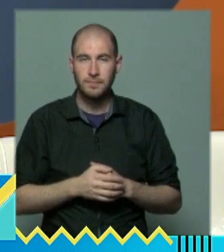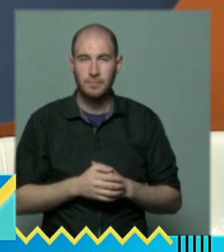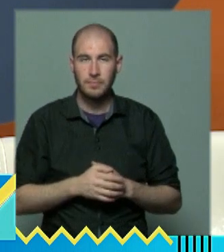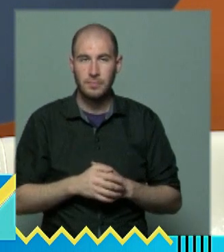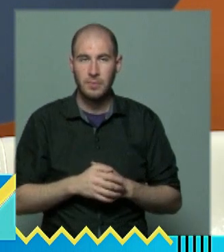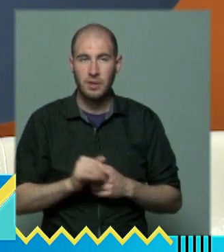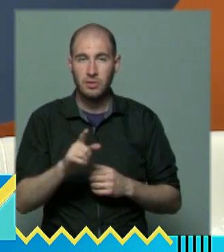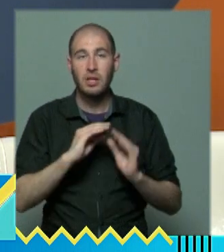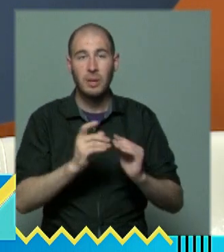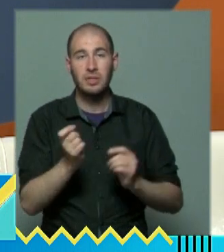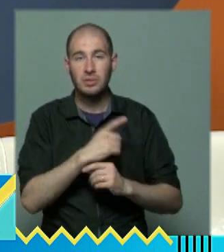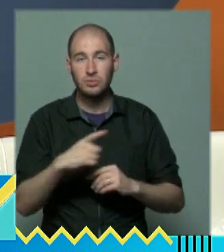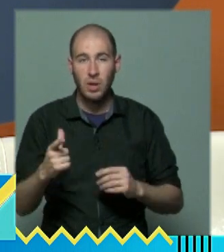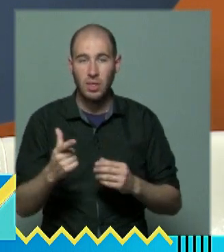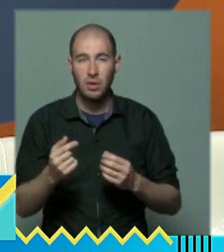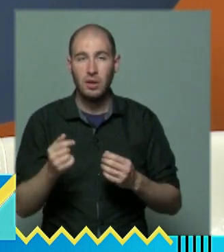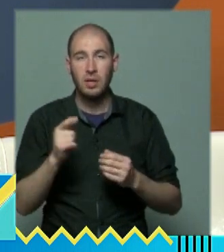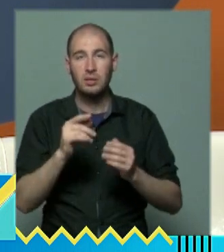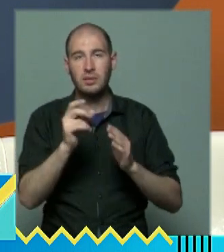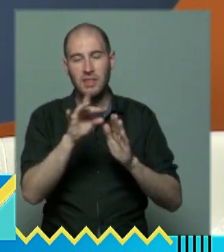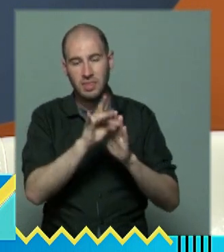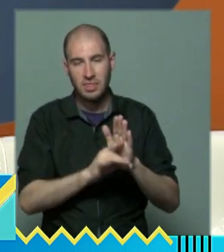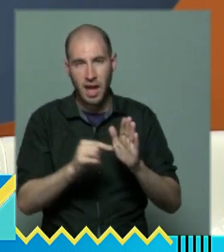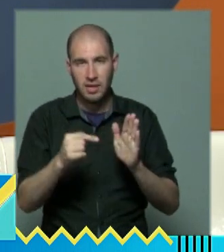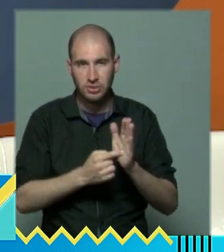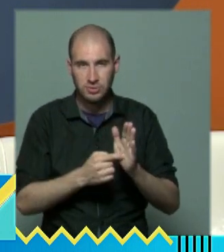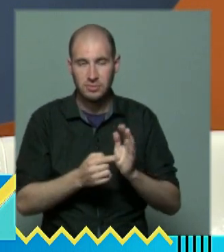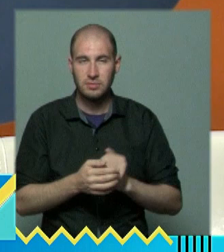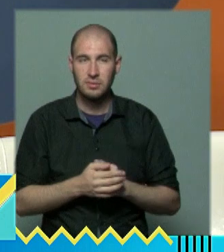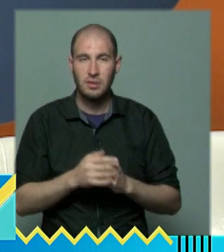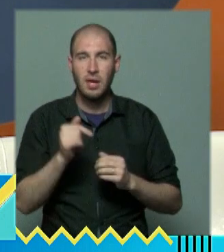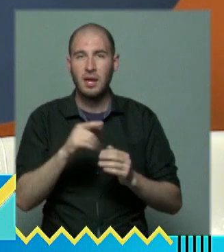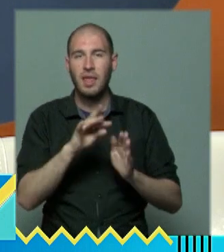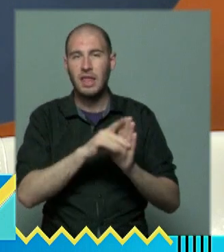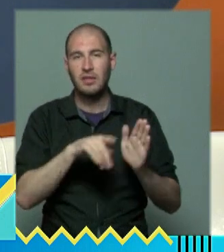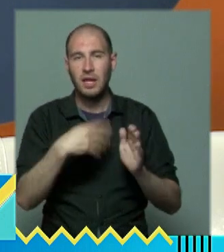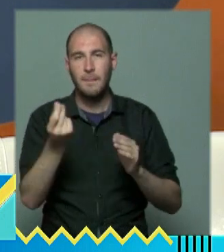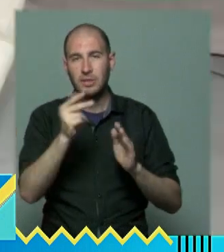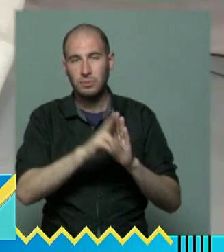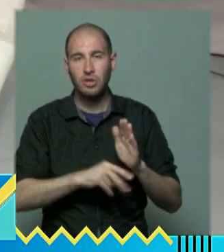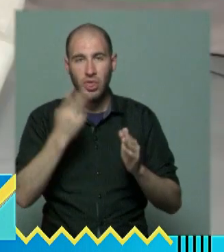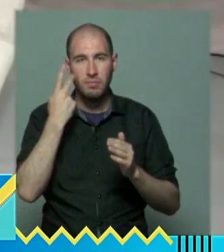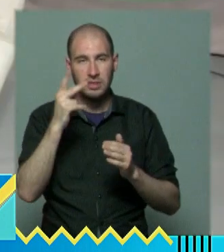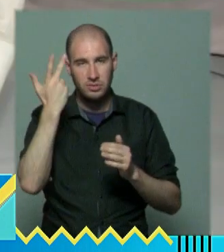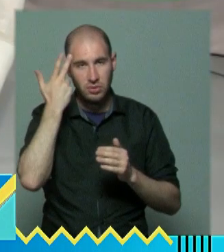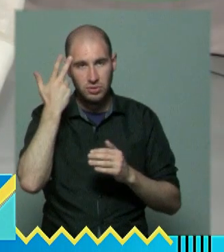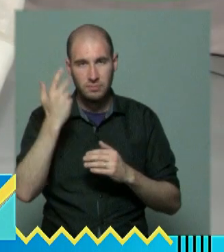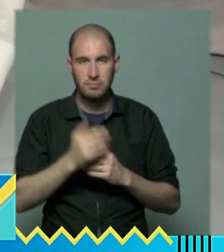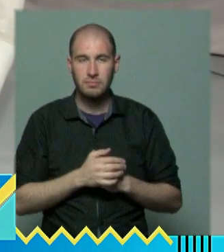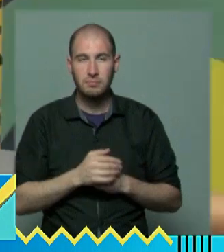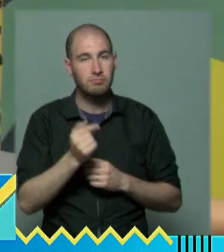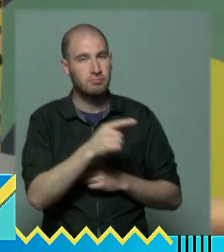a la paritaria teniendo en cuenta estos números que salen y brotan del presupuesto 2018.